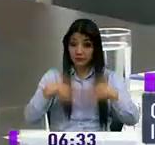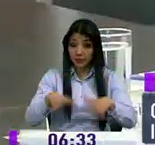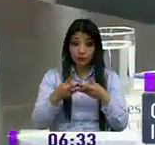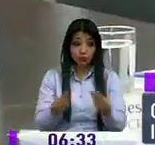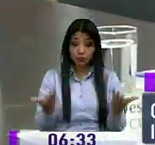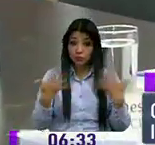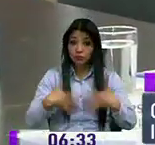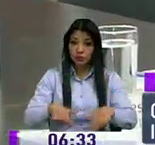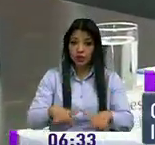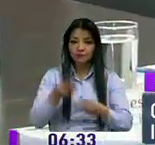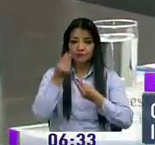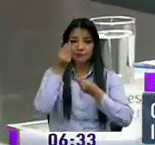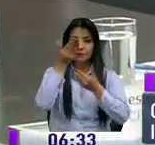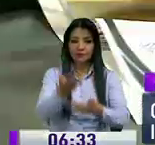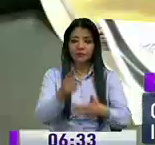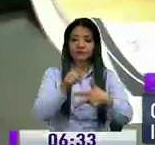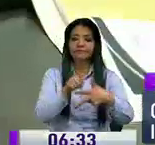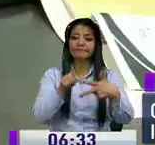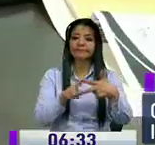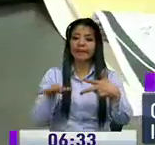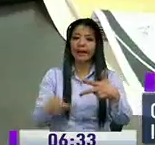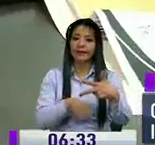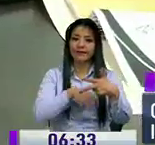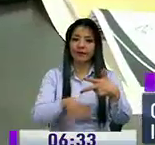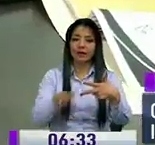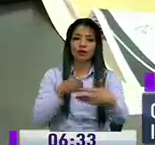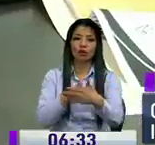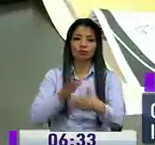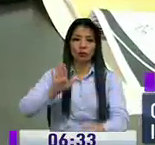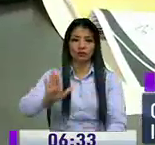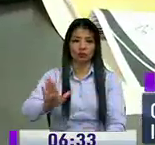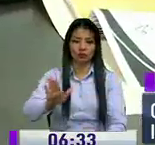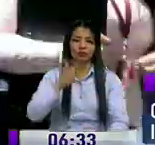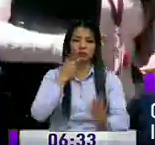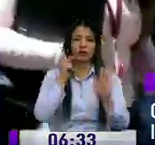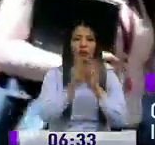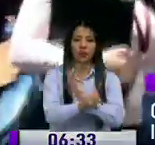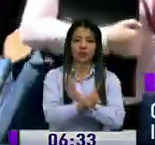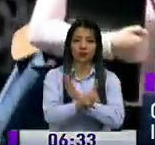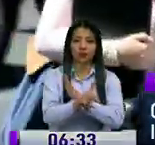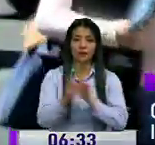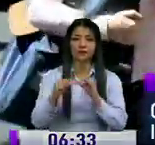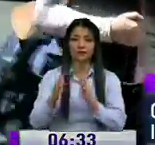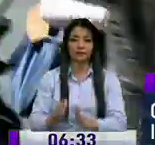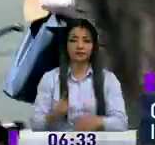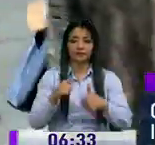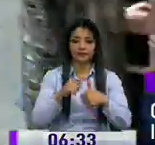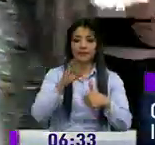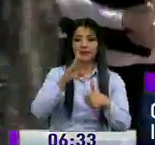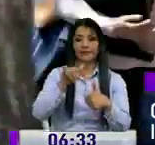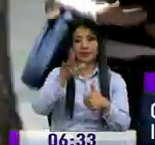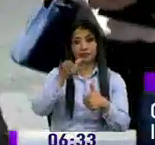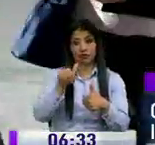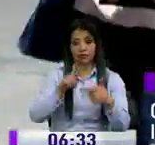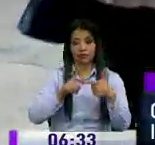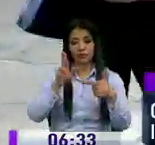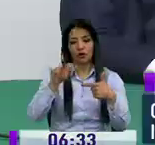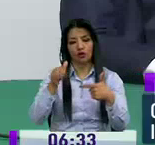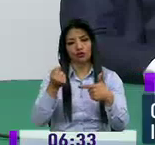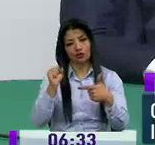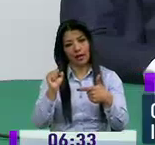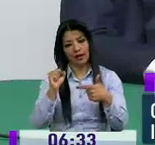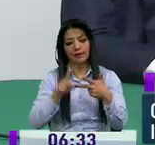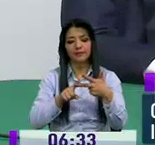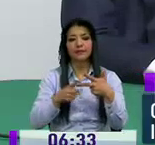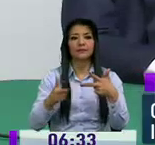traspiés, conocieron las tres acciones de medidas cautelares interpuestas en su contra por los asambleístas Fabricio Villamar y Rosa Verde Soto y